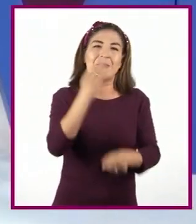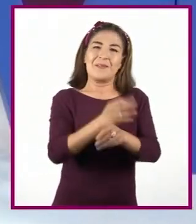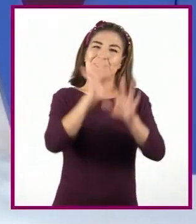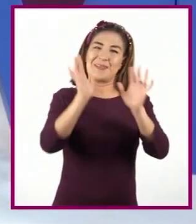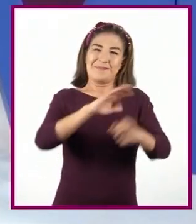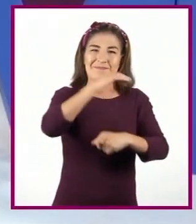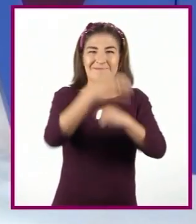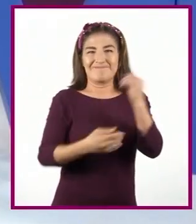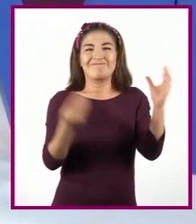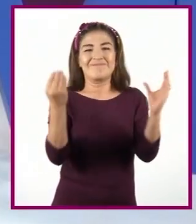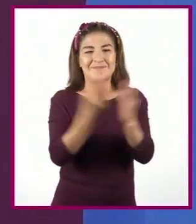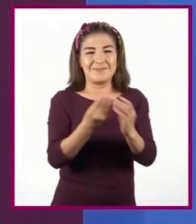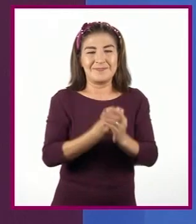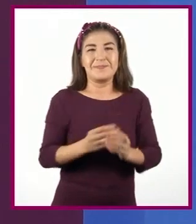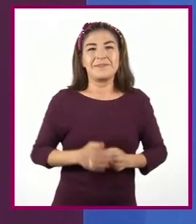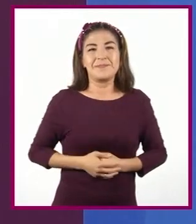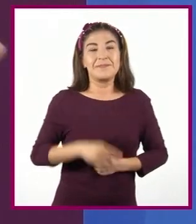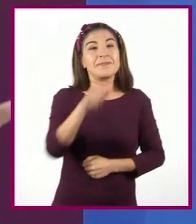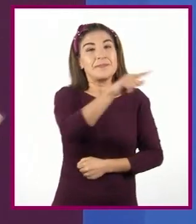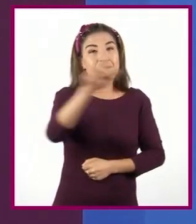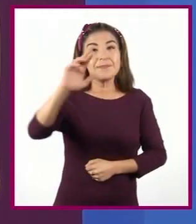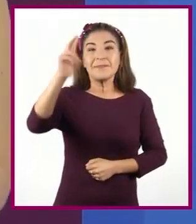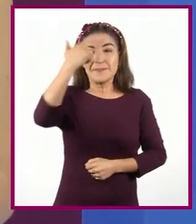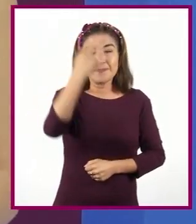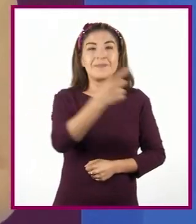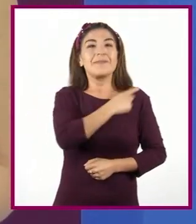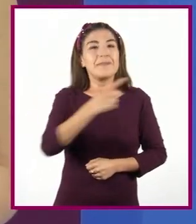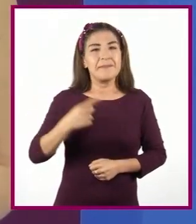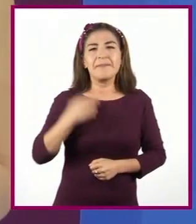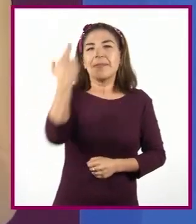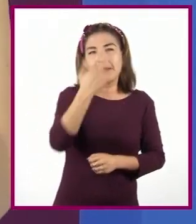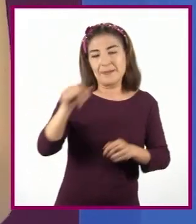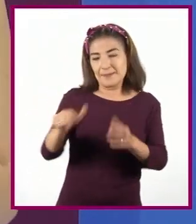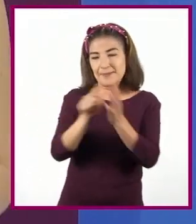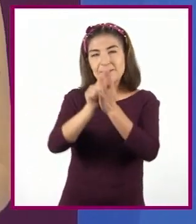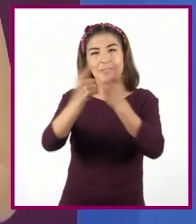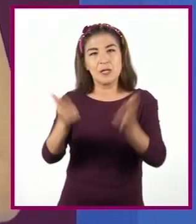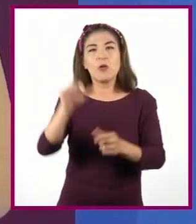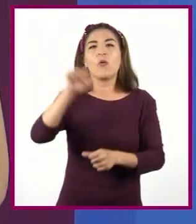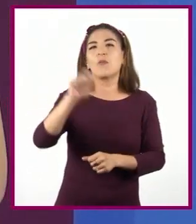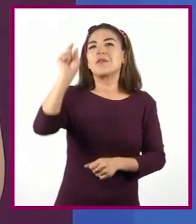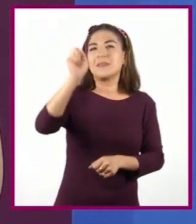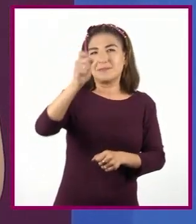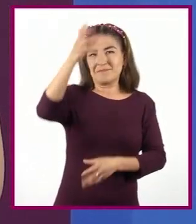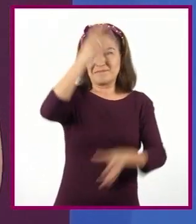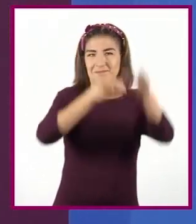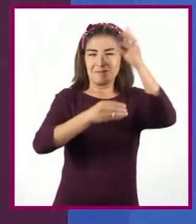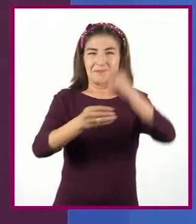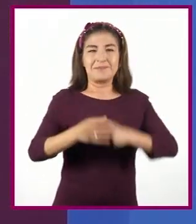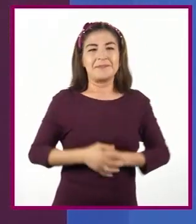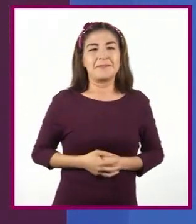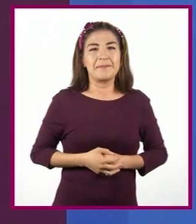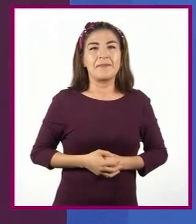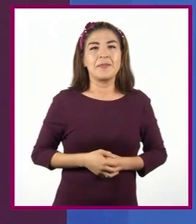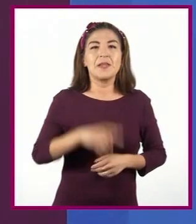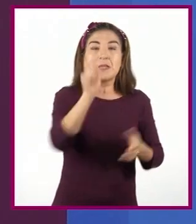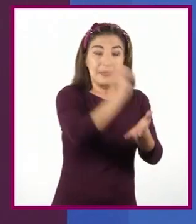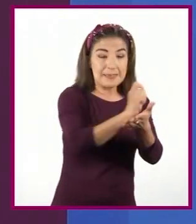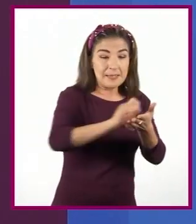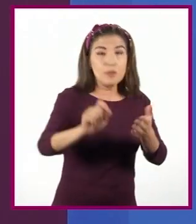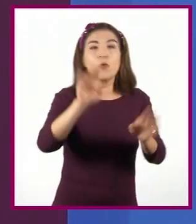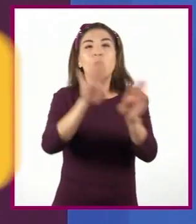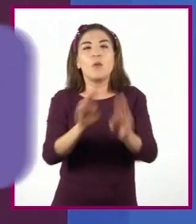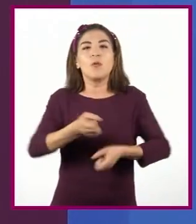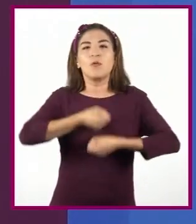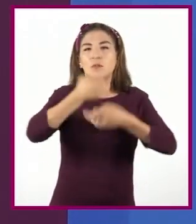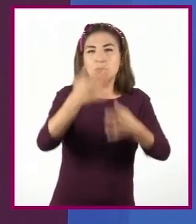esta sesión. Recuerden que pueden revisar en su libro de texto el aprendizaje esperado. Escribe cuentos de